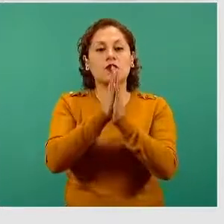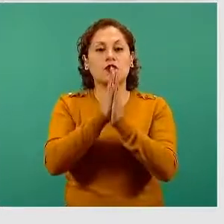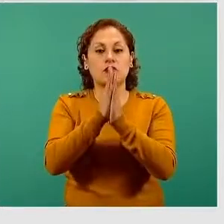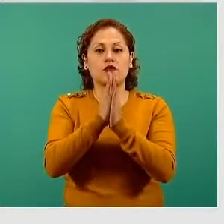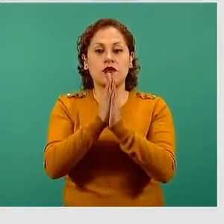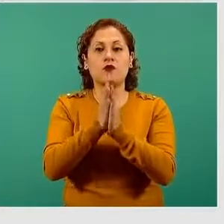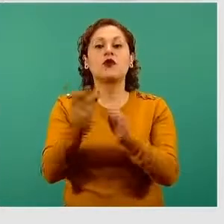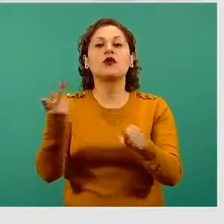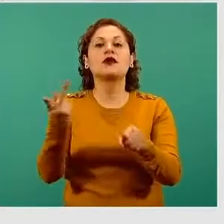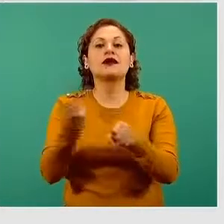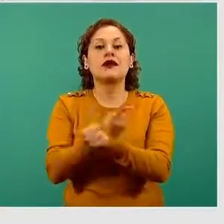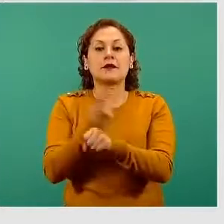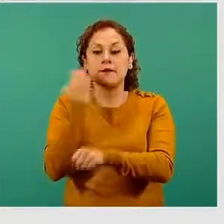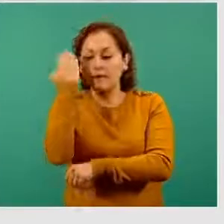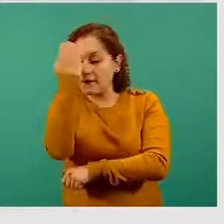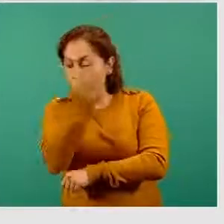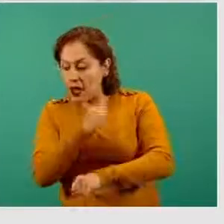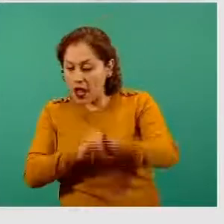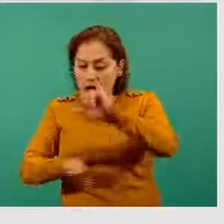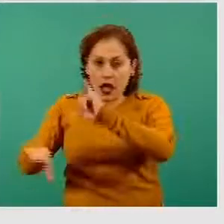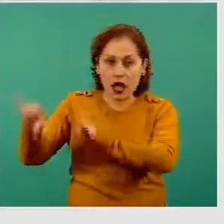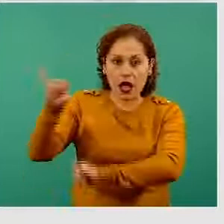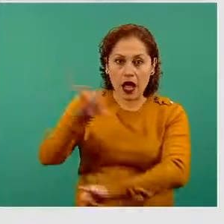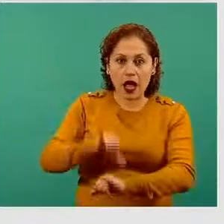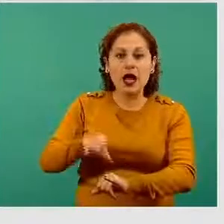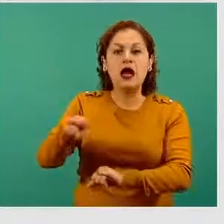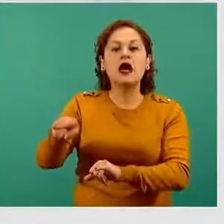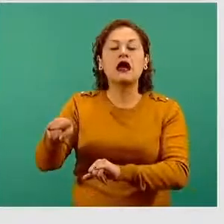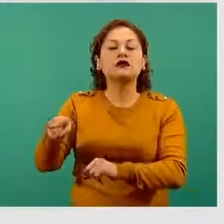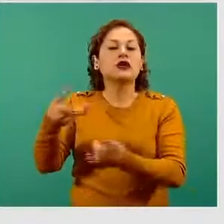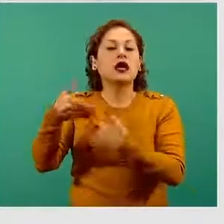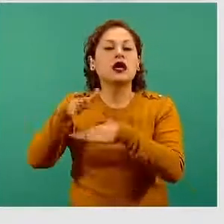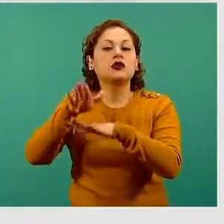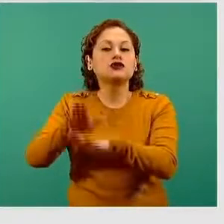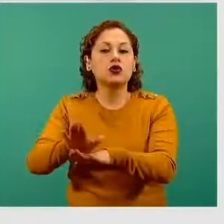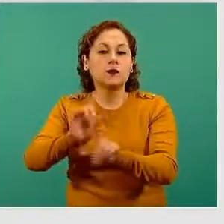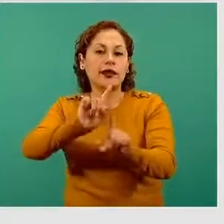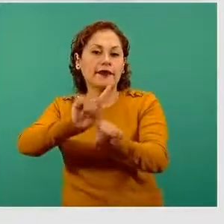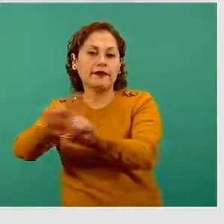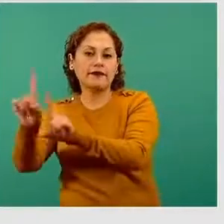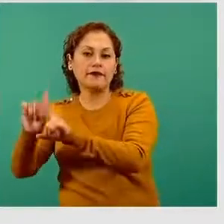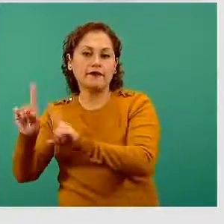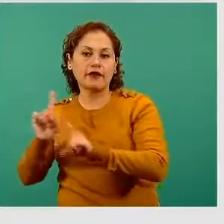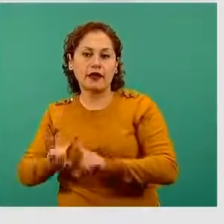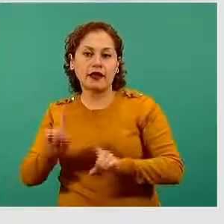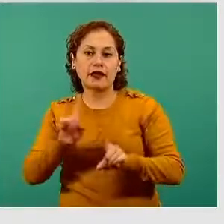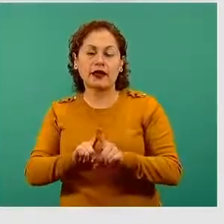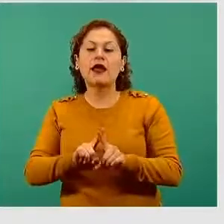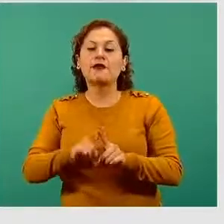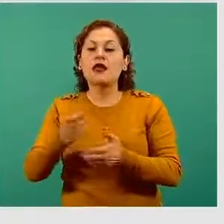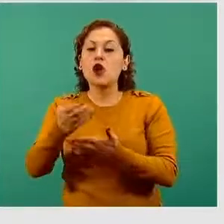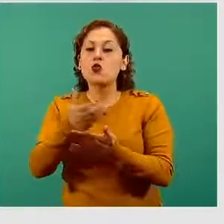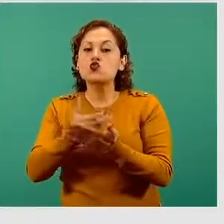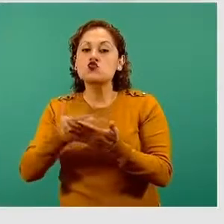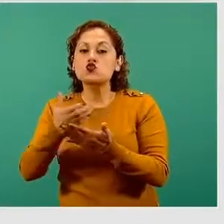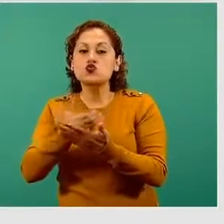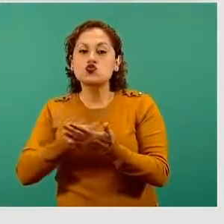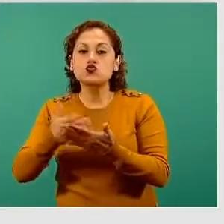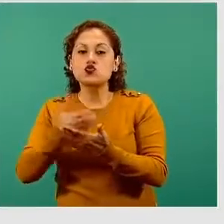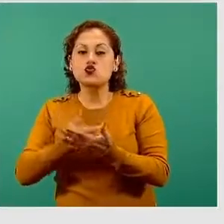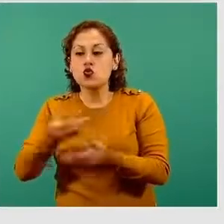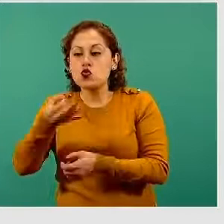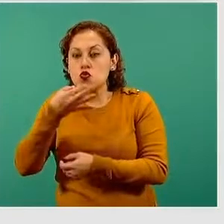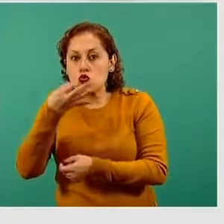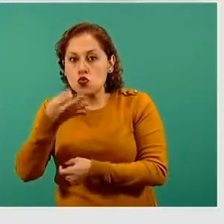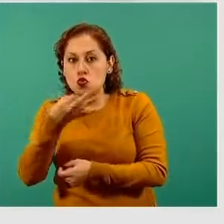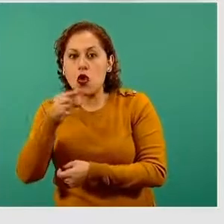de los ensayos clínicos, de los diferentes tratamientos que están en curso en los hospitales. Ya ha pasado un buen tiempo y no tenemos ninguna